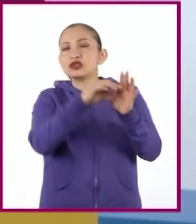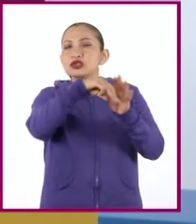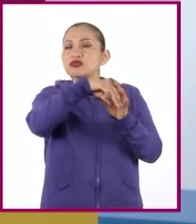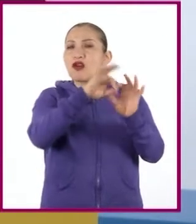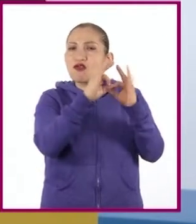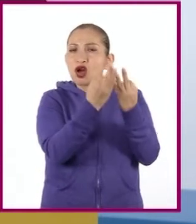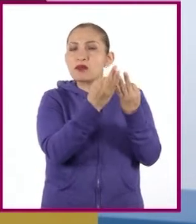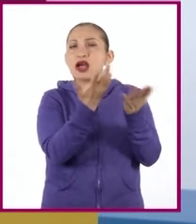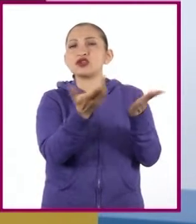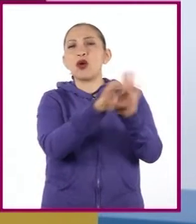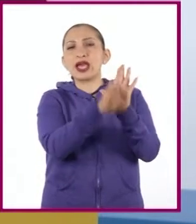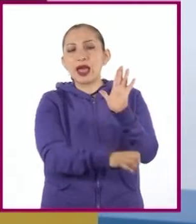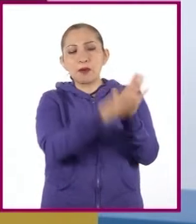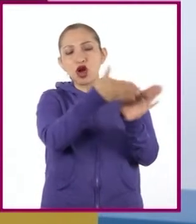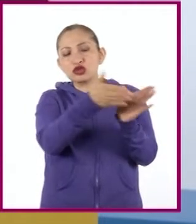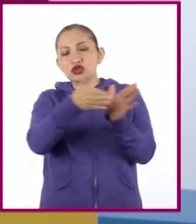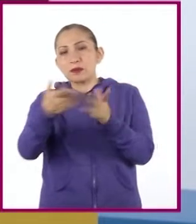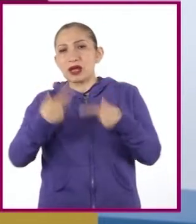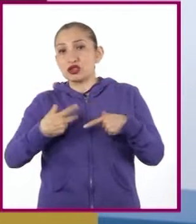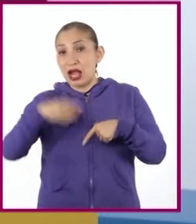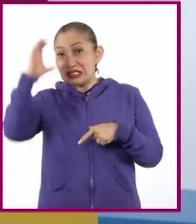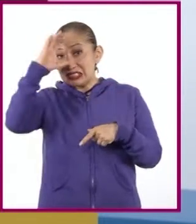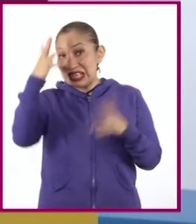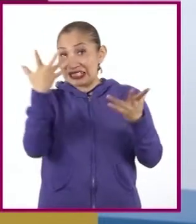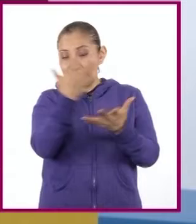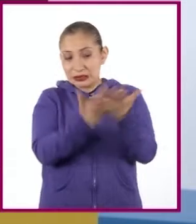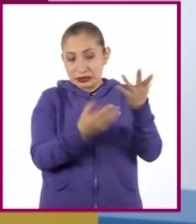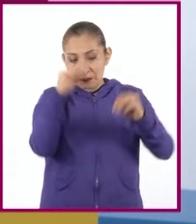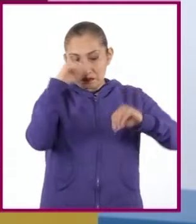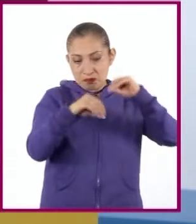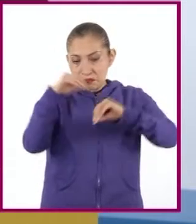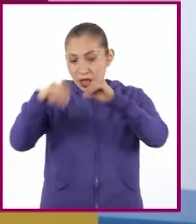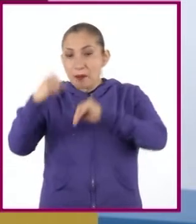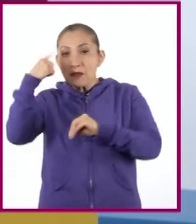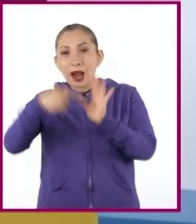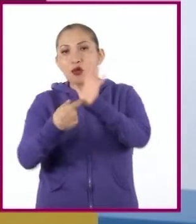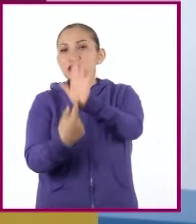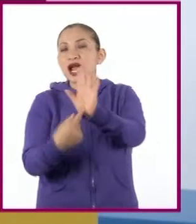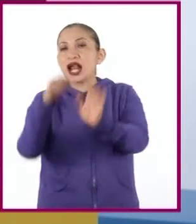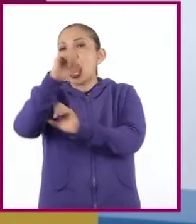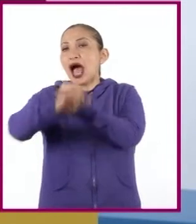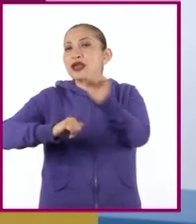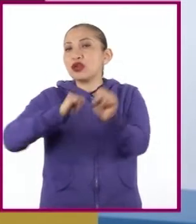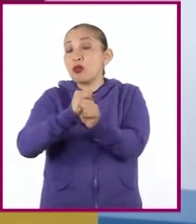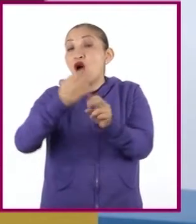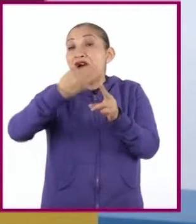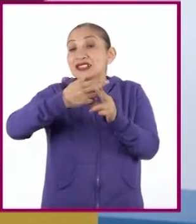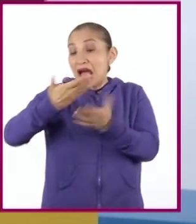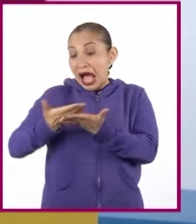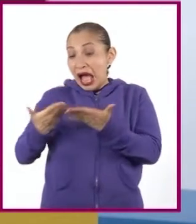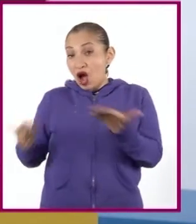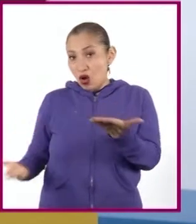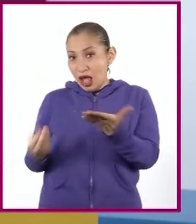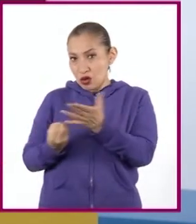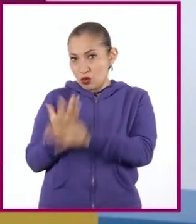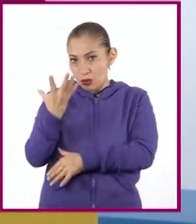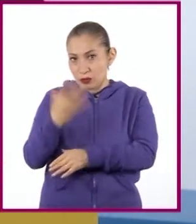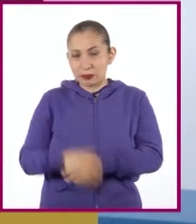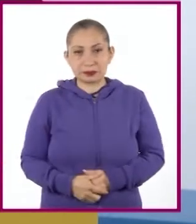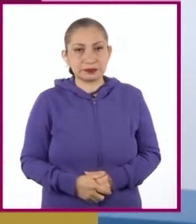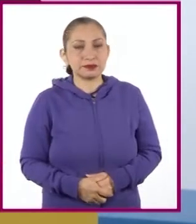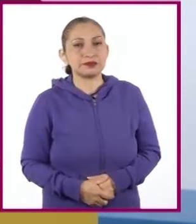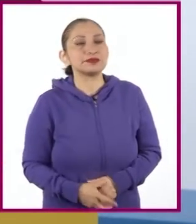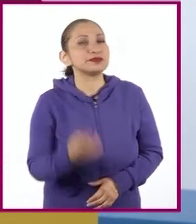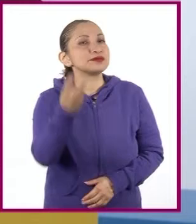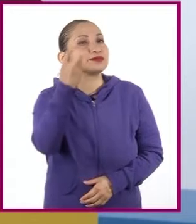realizaron distintos científicos a lo largo del tiempo para representar el átomo, hasta llegar al modelo actual.